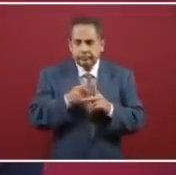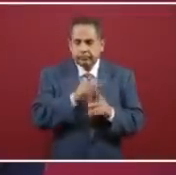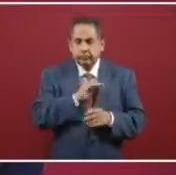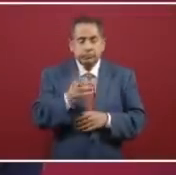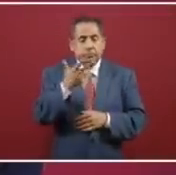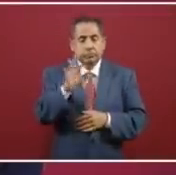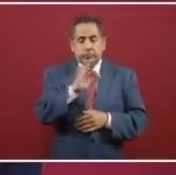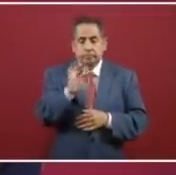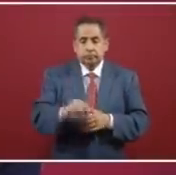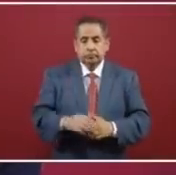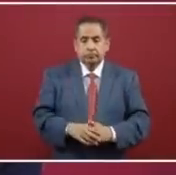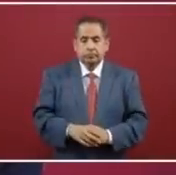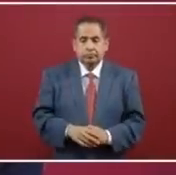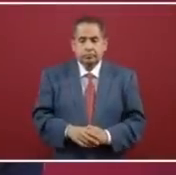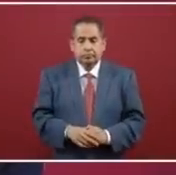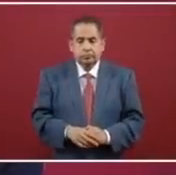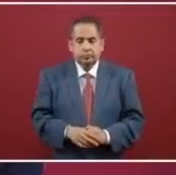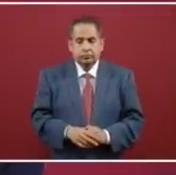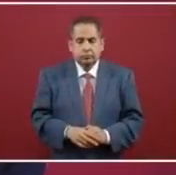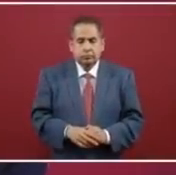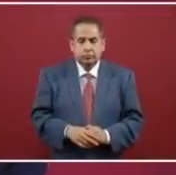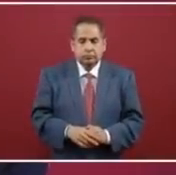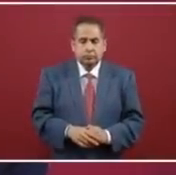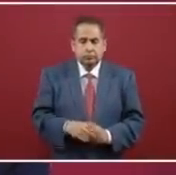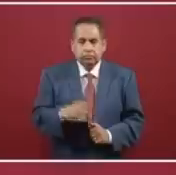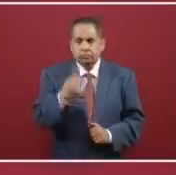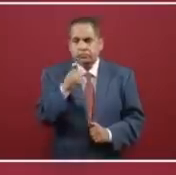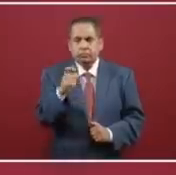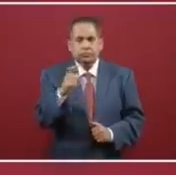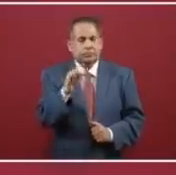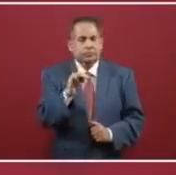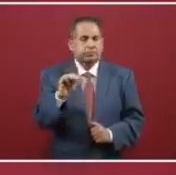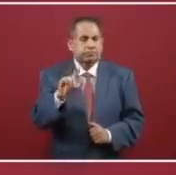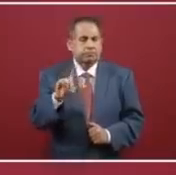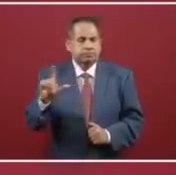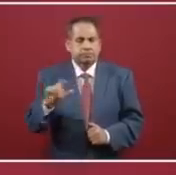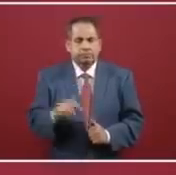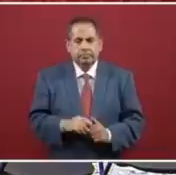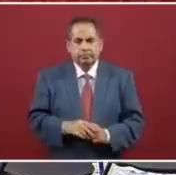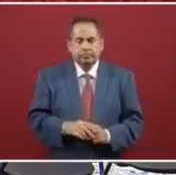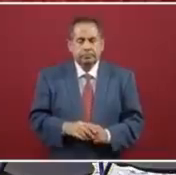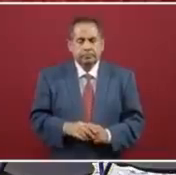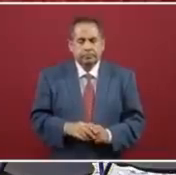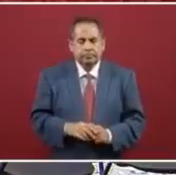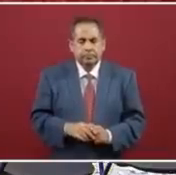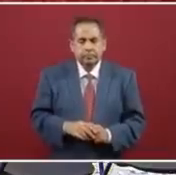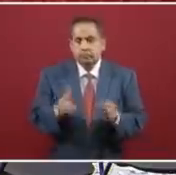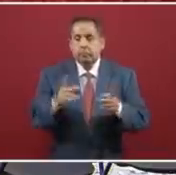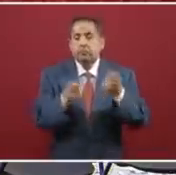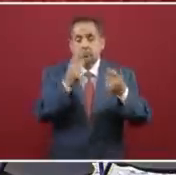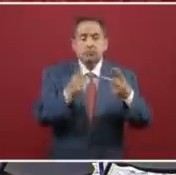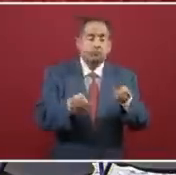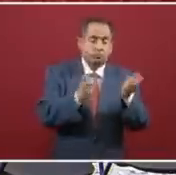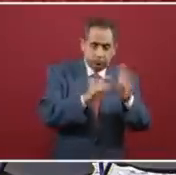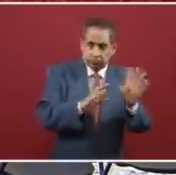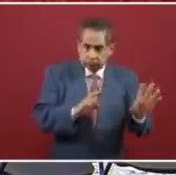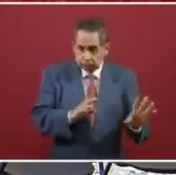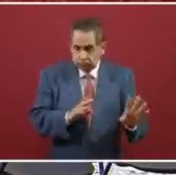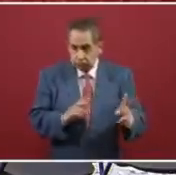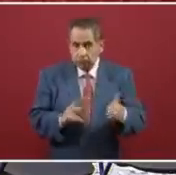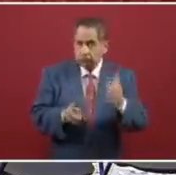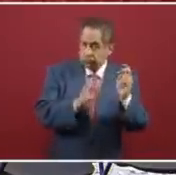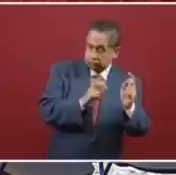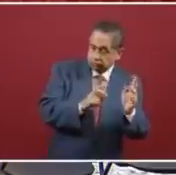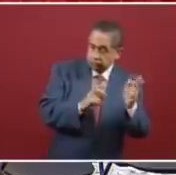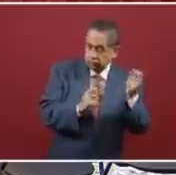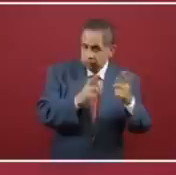del 10 por ciento o sea 100 mililitros los que roban los